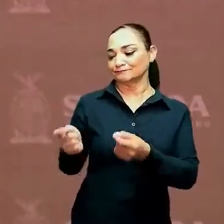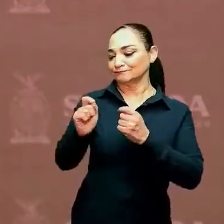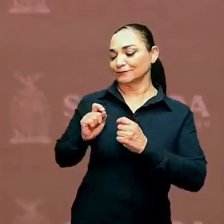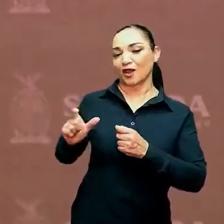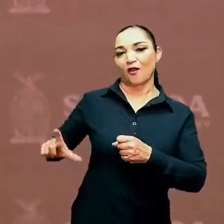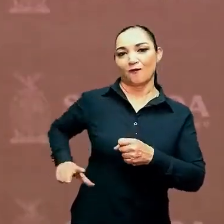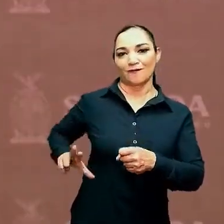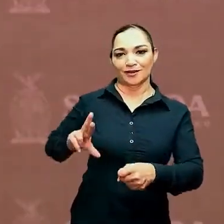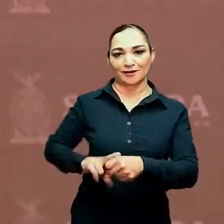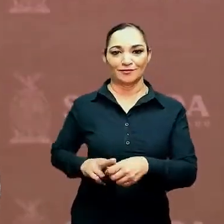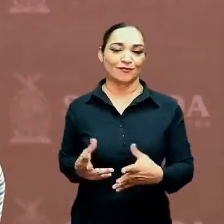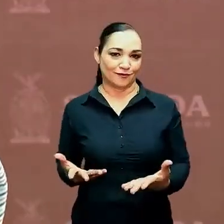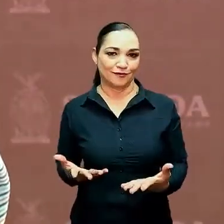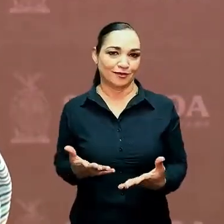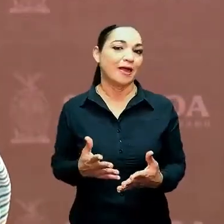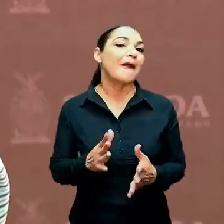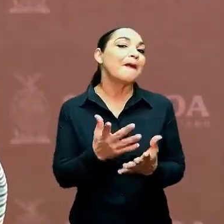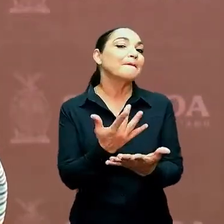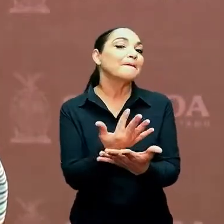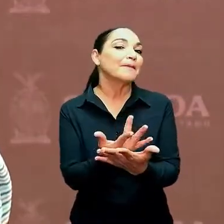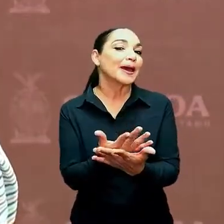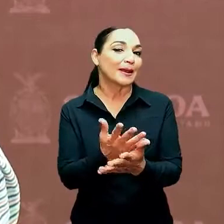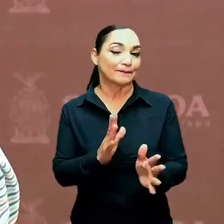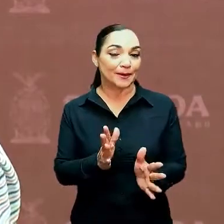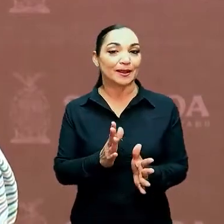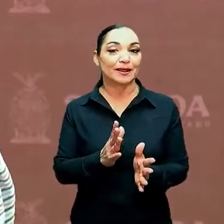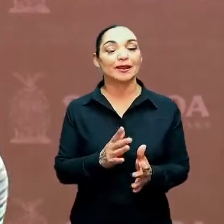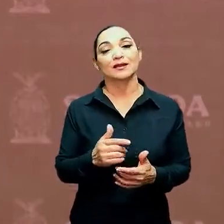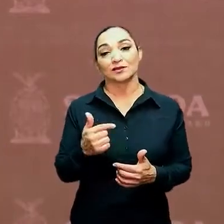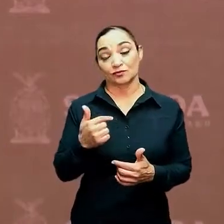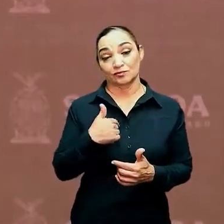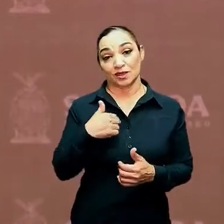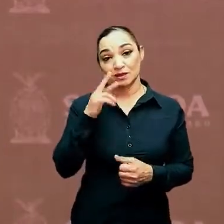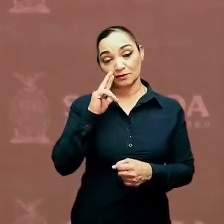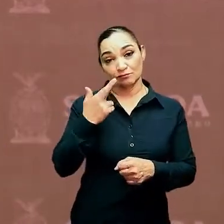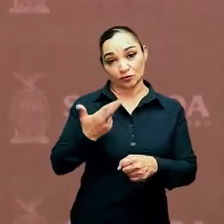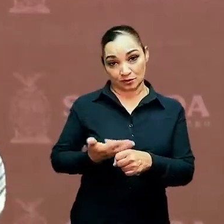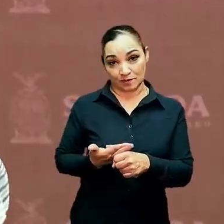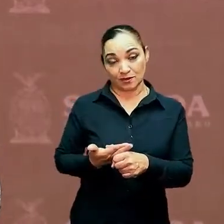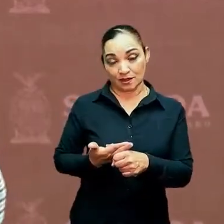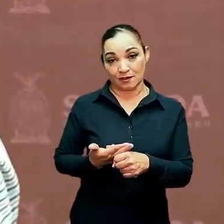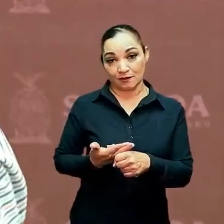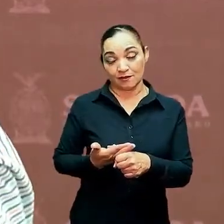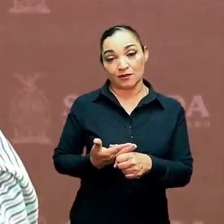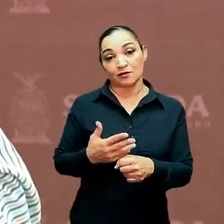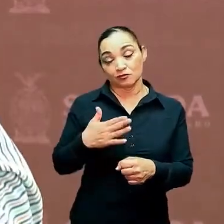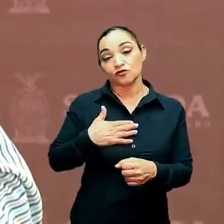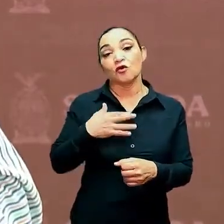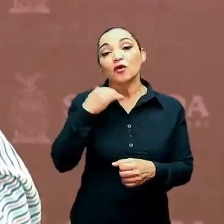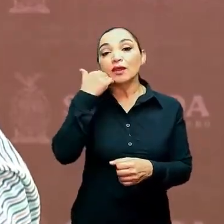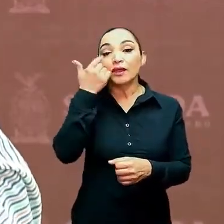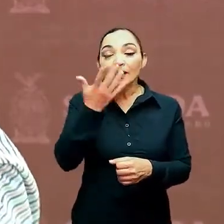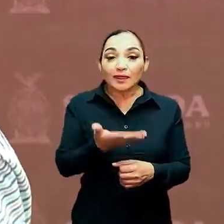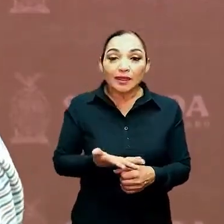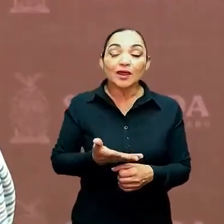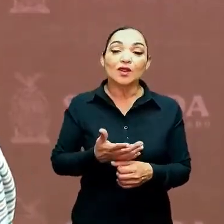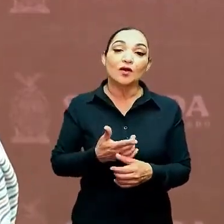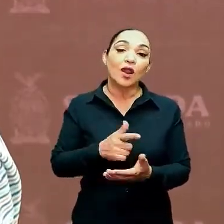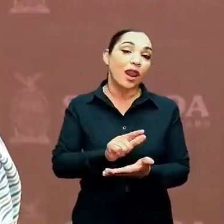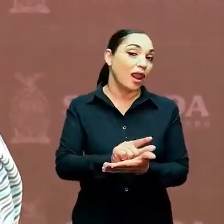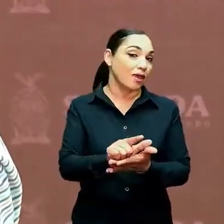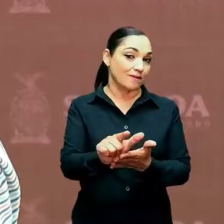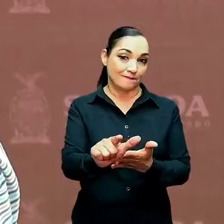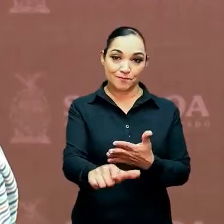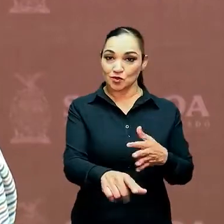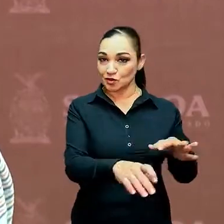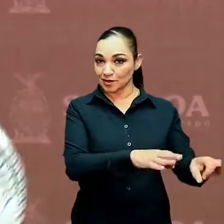adelantemos vísperas. Estamos tratando que en lo que a nosotros respecta no cometamos ningún error a ese respecto.